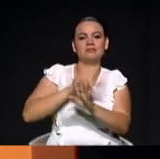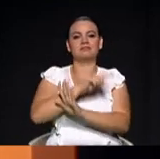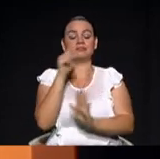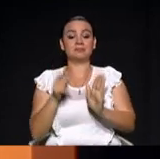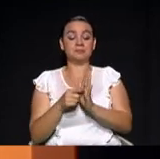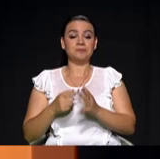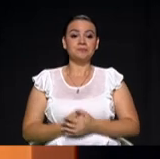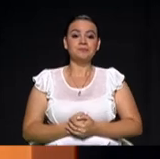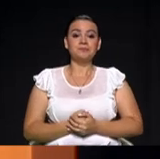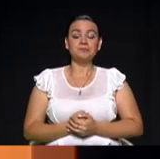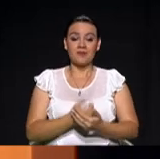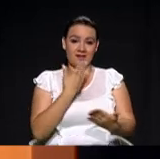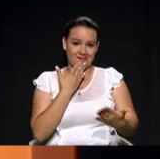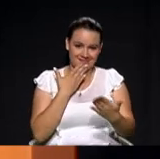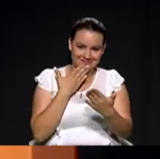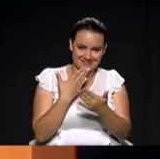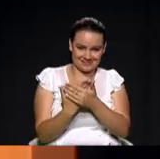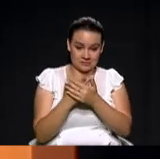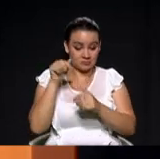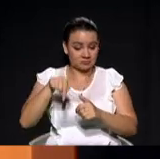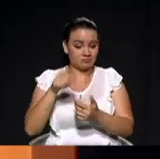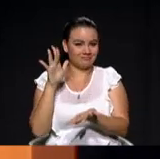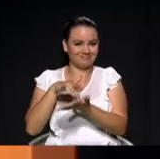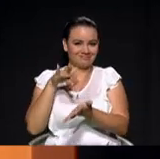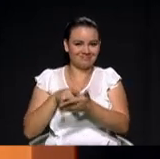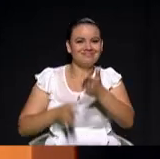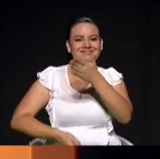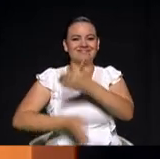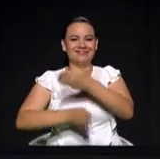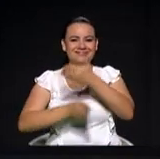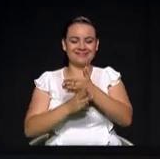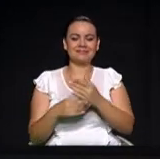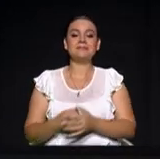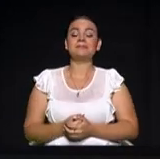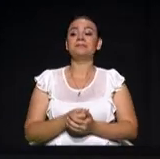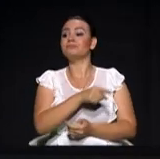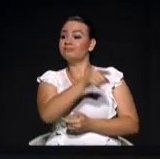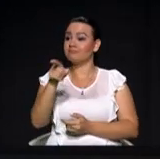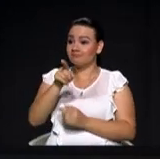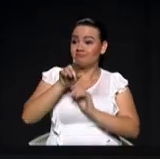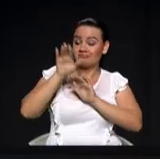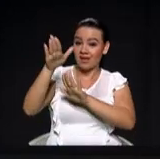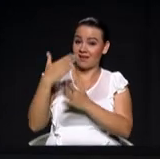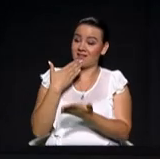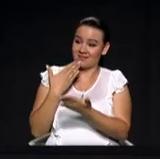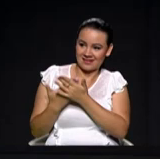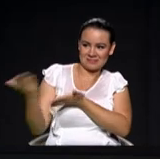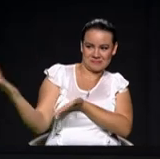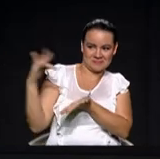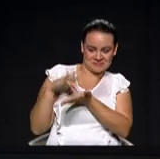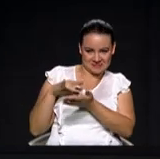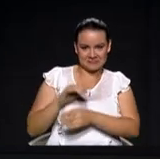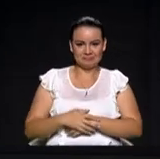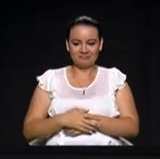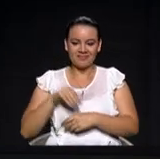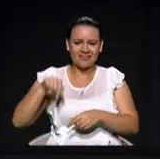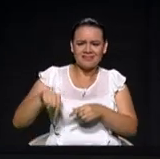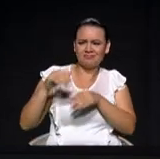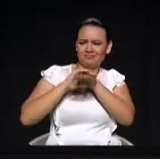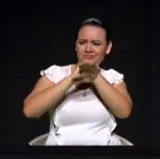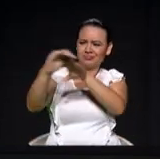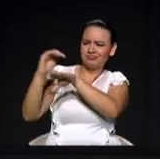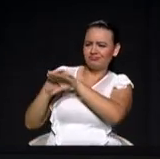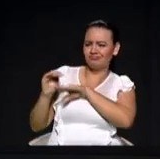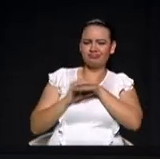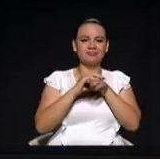los televidentes por continuar con nosotros por supuesto gracias a los candidatos por atender esta nueva invitación de telemedellín en medio de